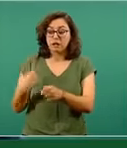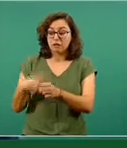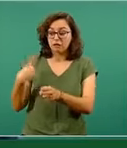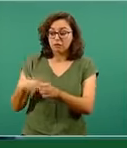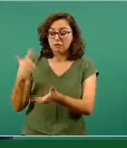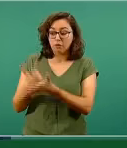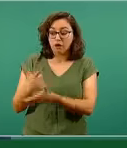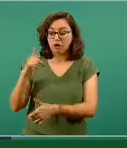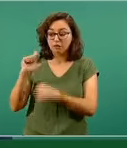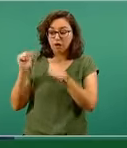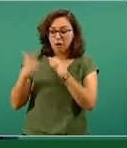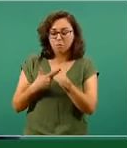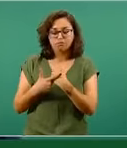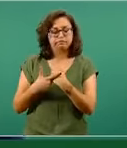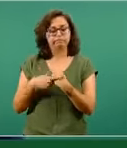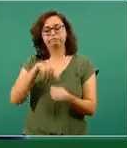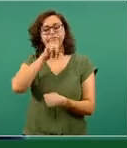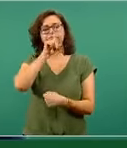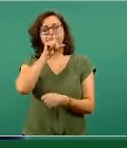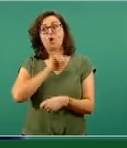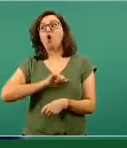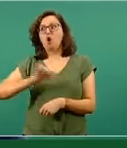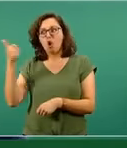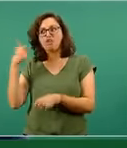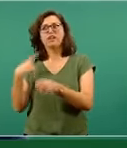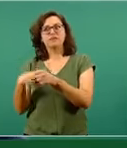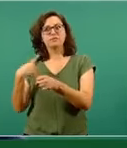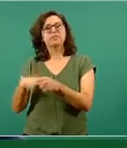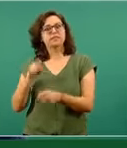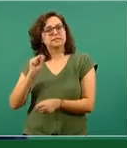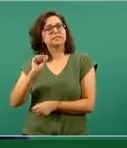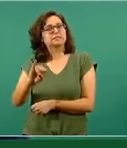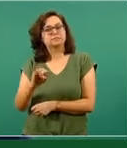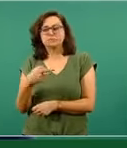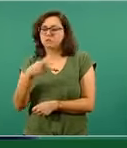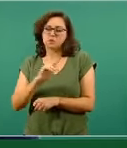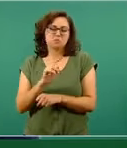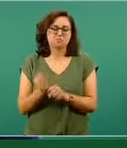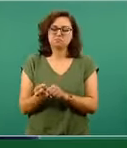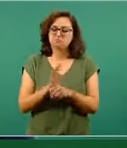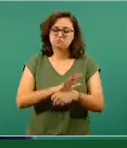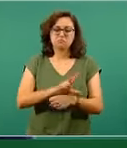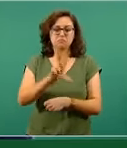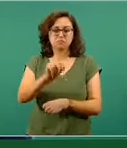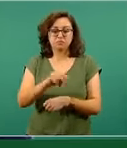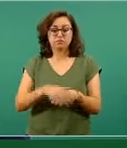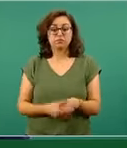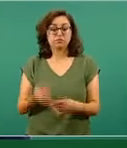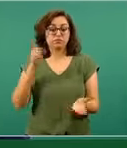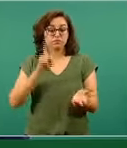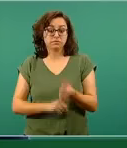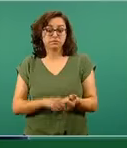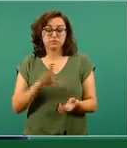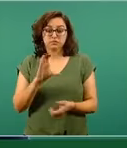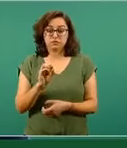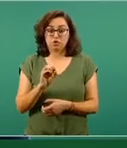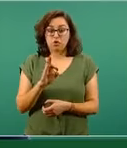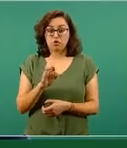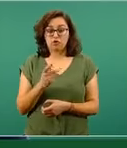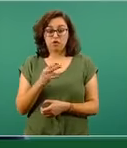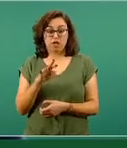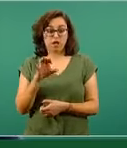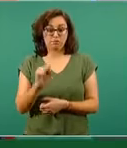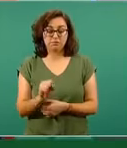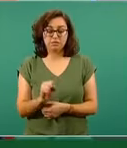epidémicas, en donde se vuelven el blanco principal de preocupación. Respecto al proceso de COFEPRIS, la